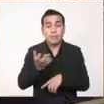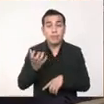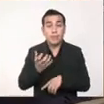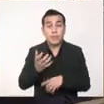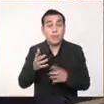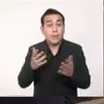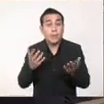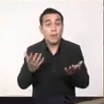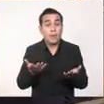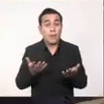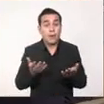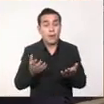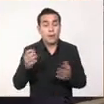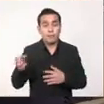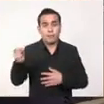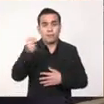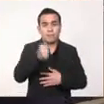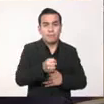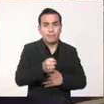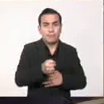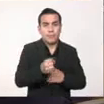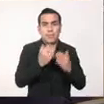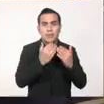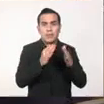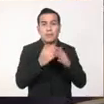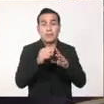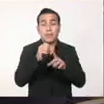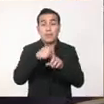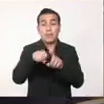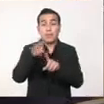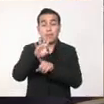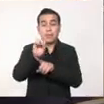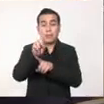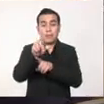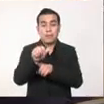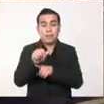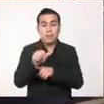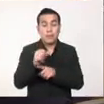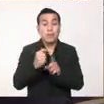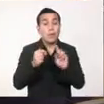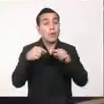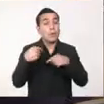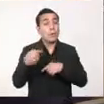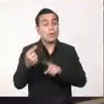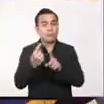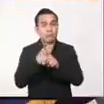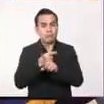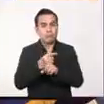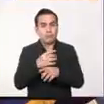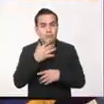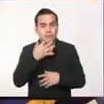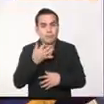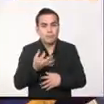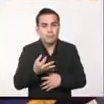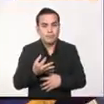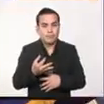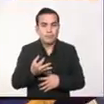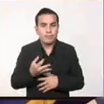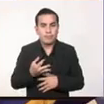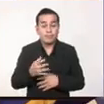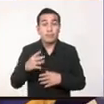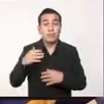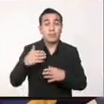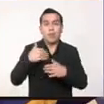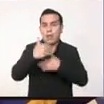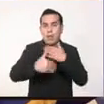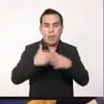sala. O designar a uno de las demás salas de la Corte al momento de la sustitución. Ya.